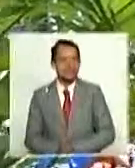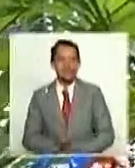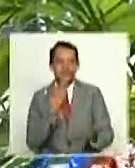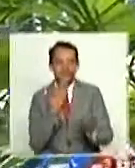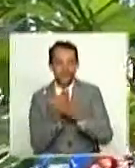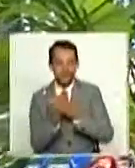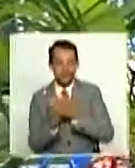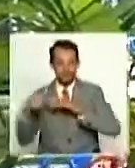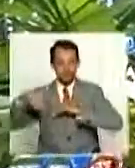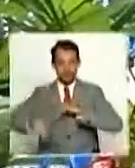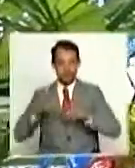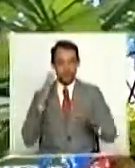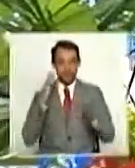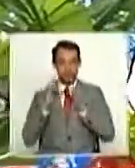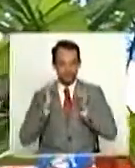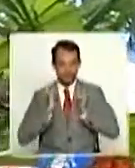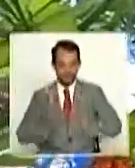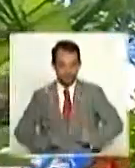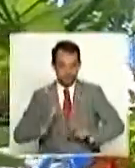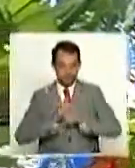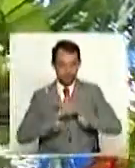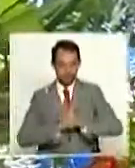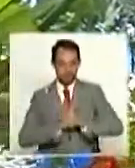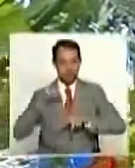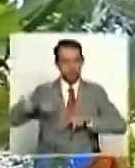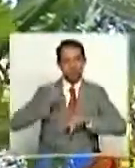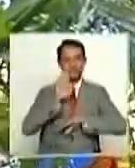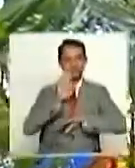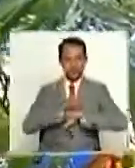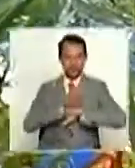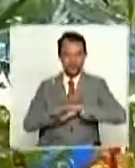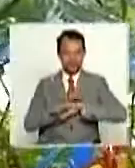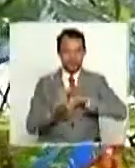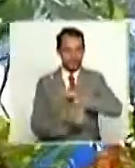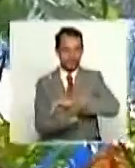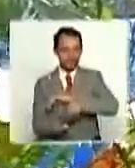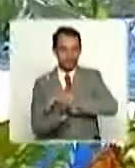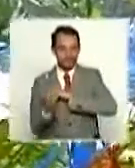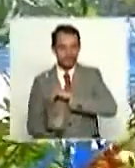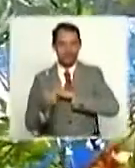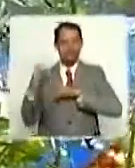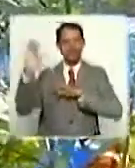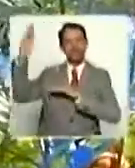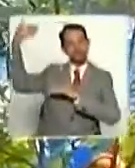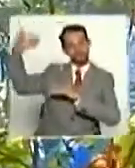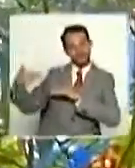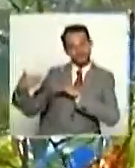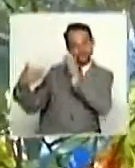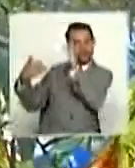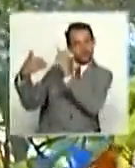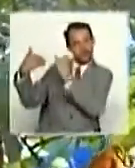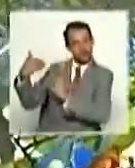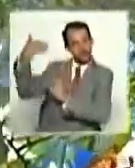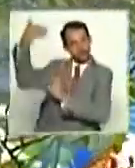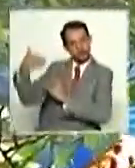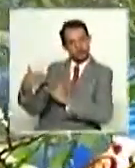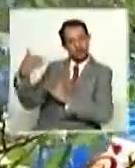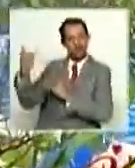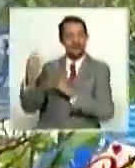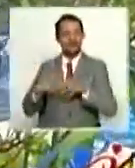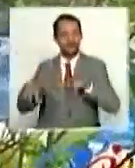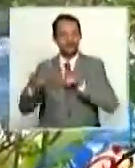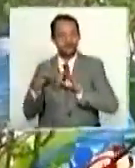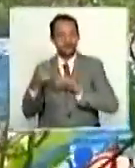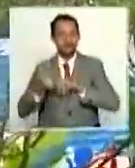Muchas gracias por estar nuevamente con nosotros en una nueva edición de Conexión Vital, en este lindo trasfondo de nuestro parque médico, en la pradera, en